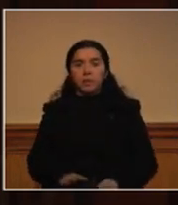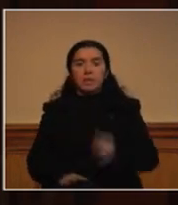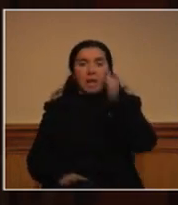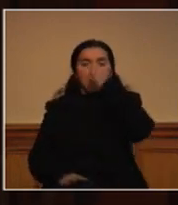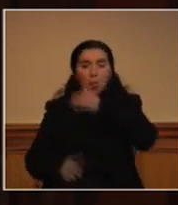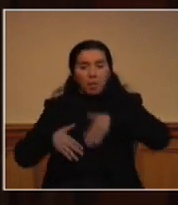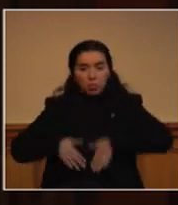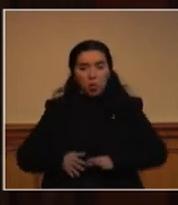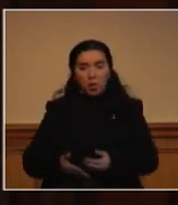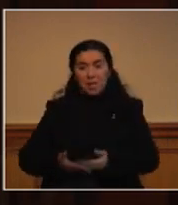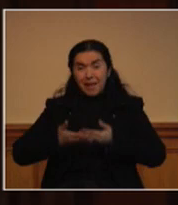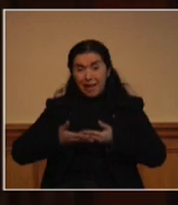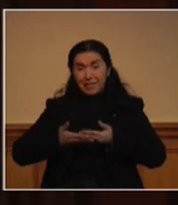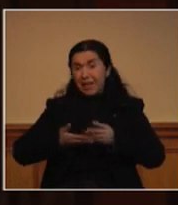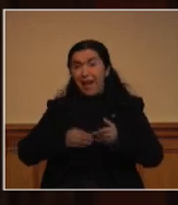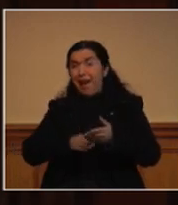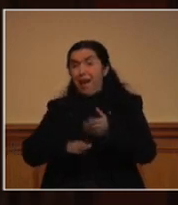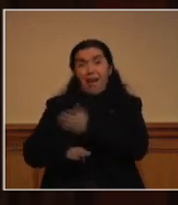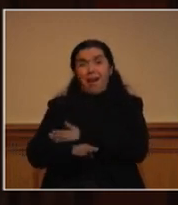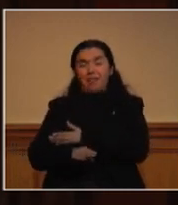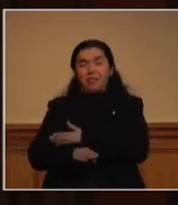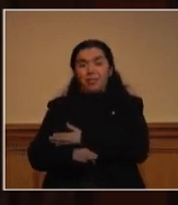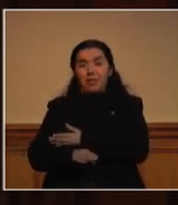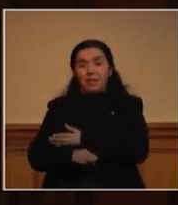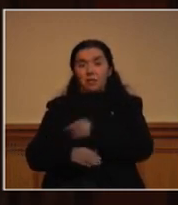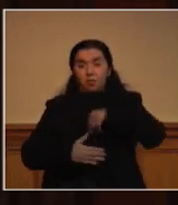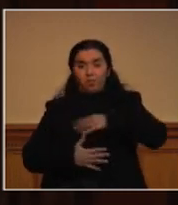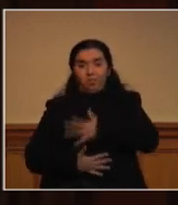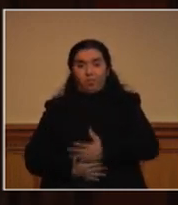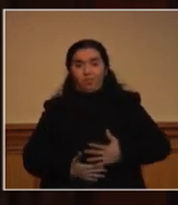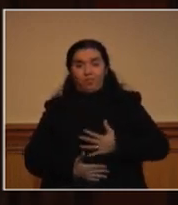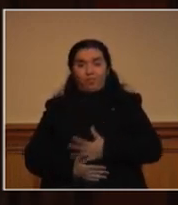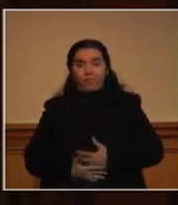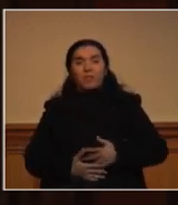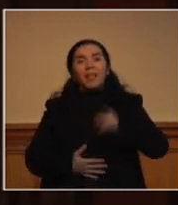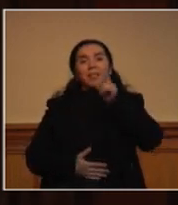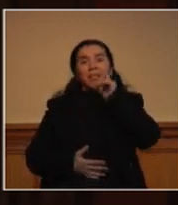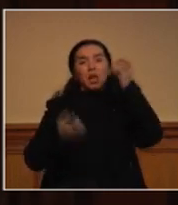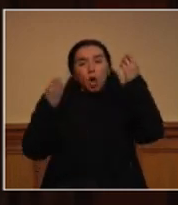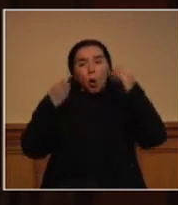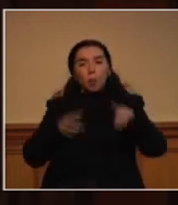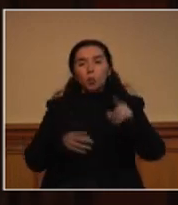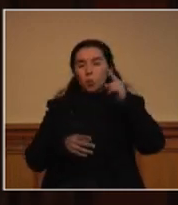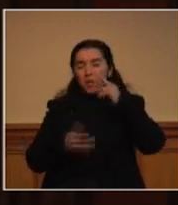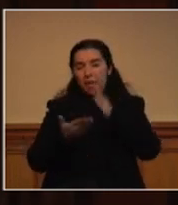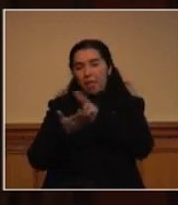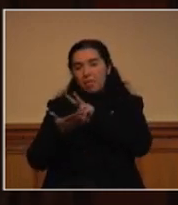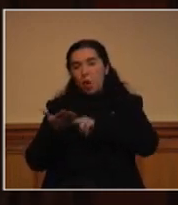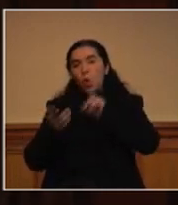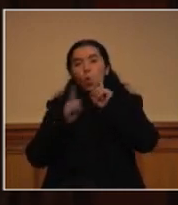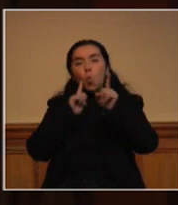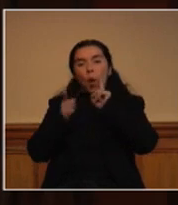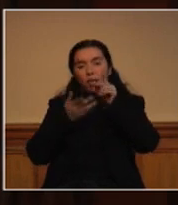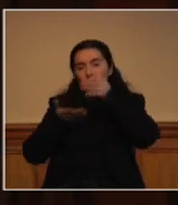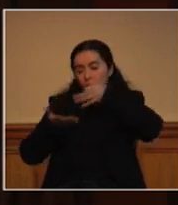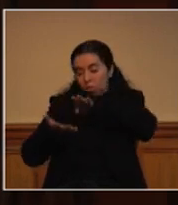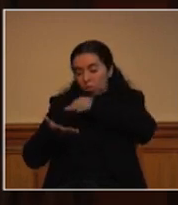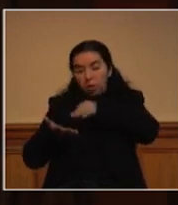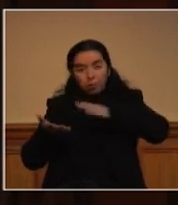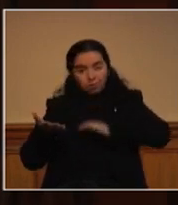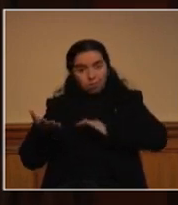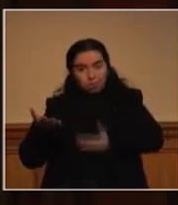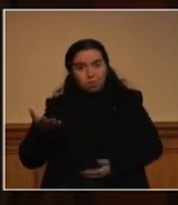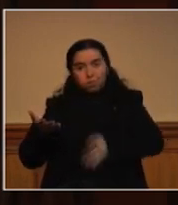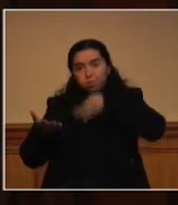niño nace, sino incluso antes, cuando han tenido oportunidad de escuchar cuentos, de escuchar canciones, los niños